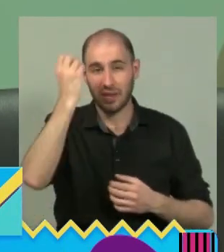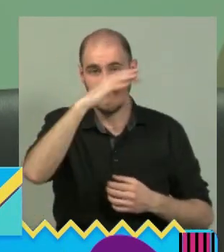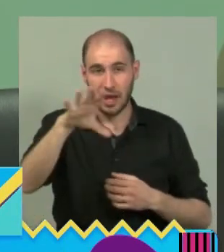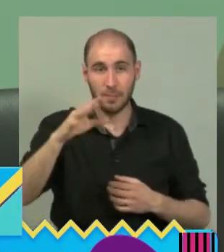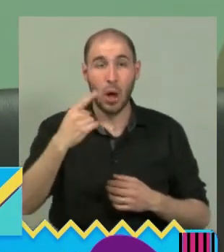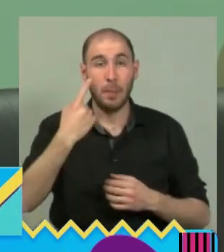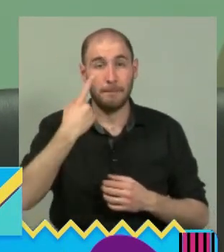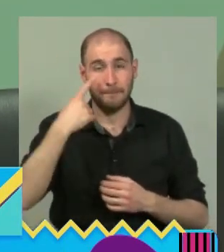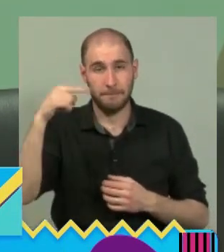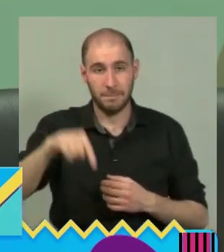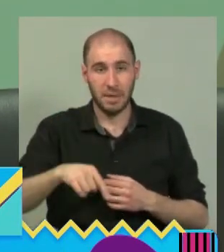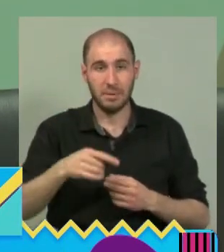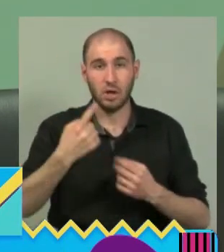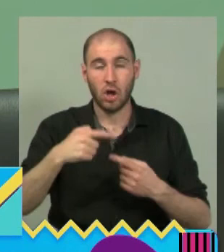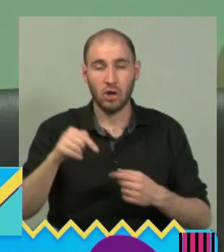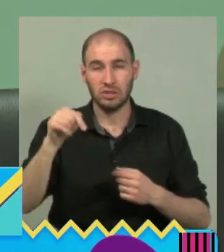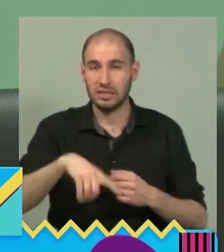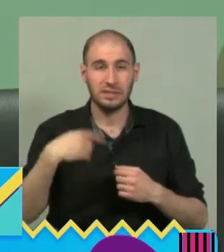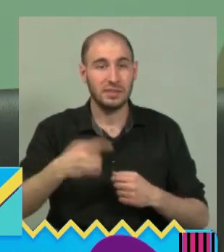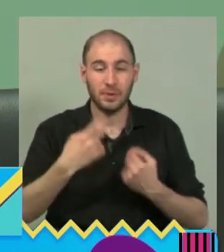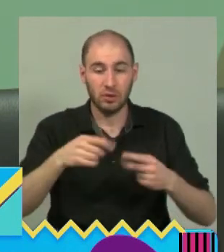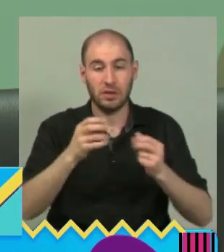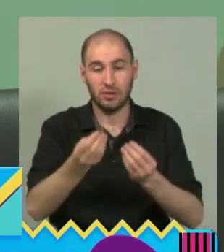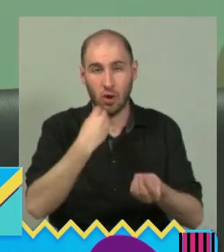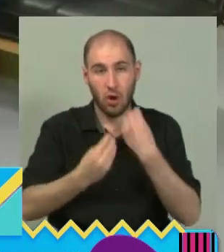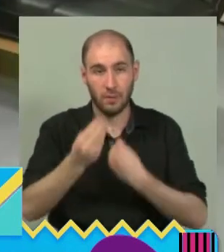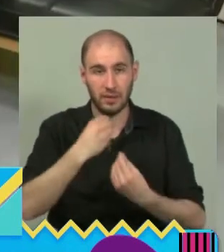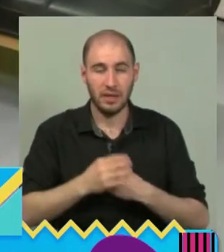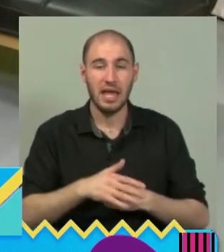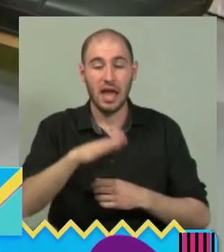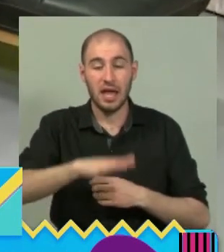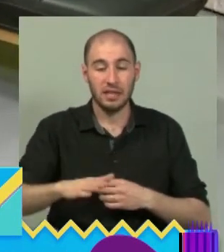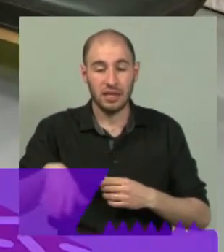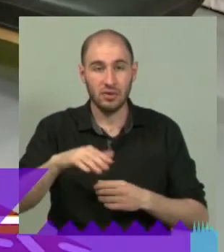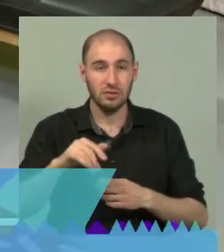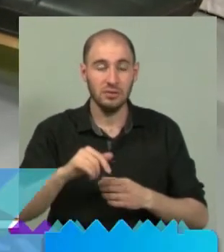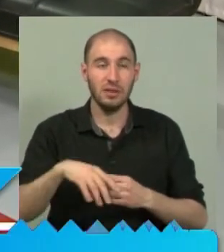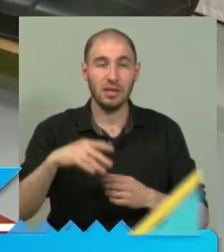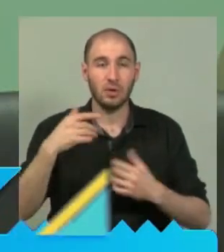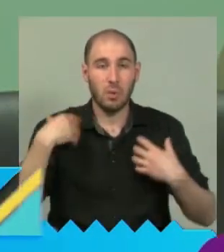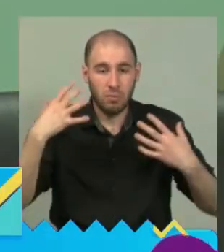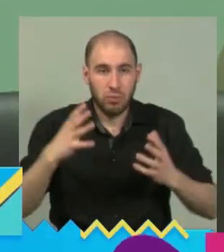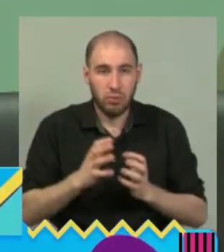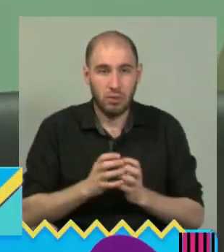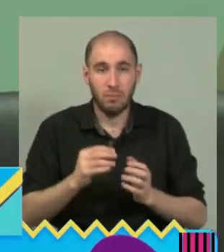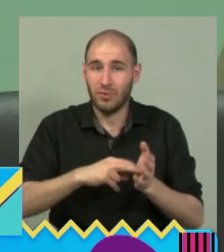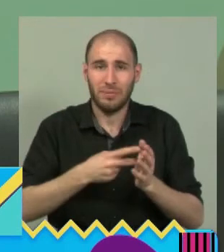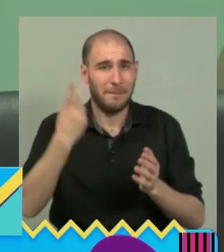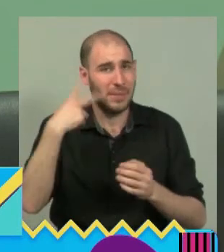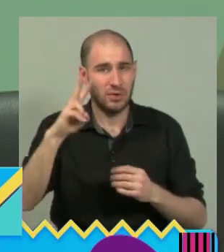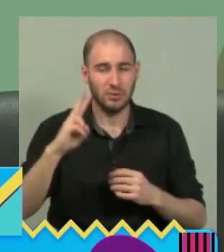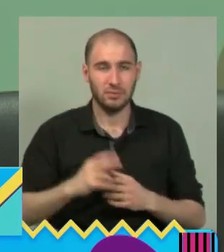que vive consumiendo ese tipo de productos. Y los niños que tienen menor masa corporal se ven más